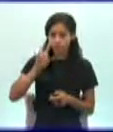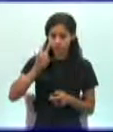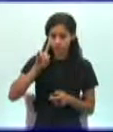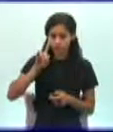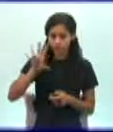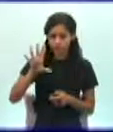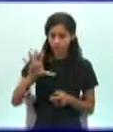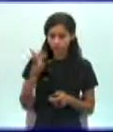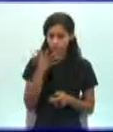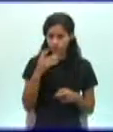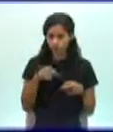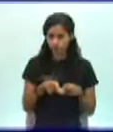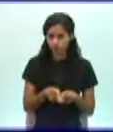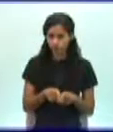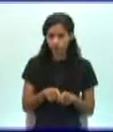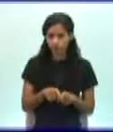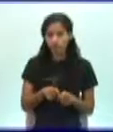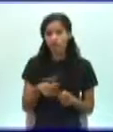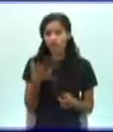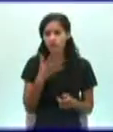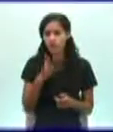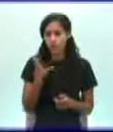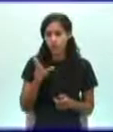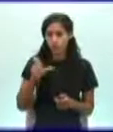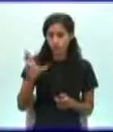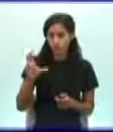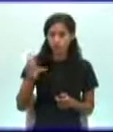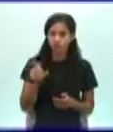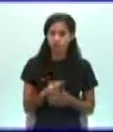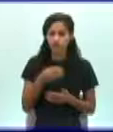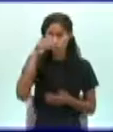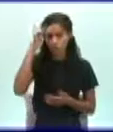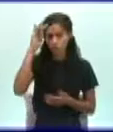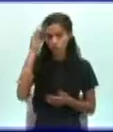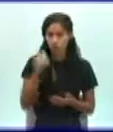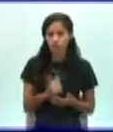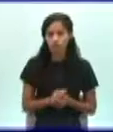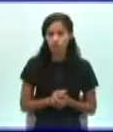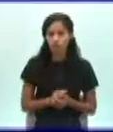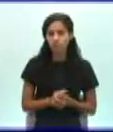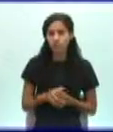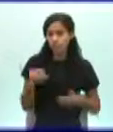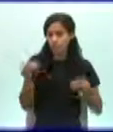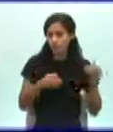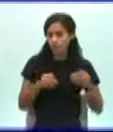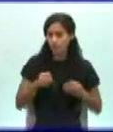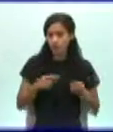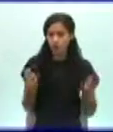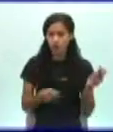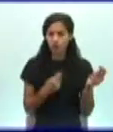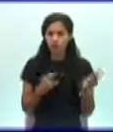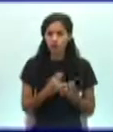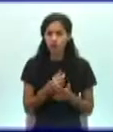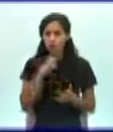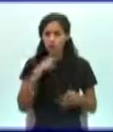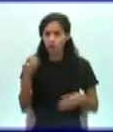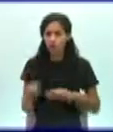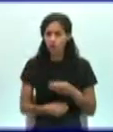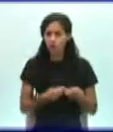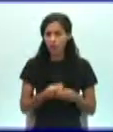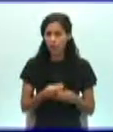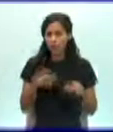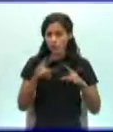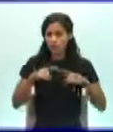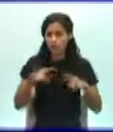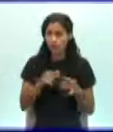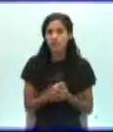Partido Revolucionario, el Partido Comunista de Cuba. Julio Antonio Mella participó en las luchas por las reformas universitarias,